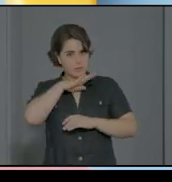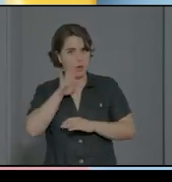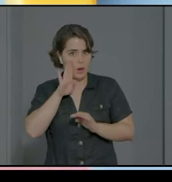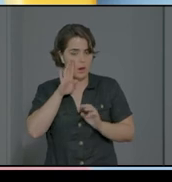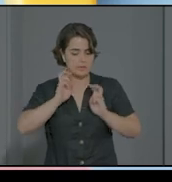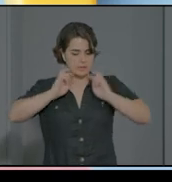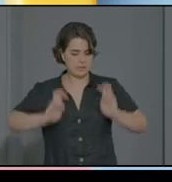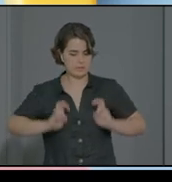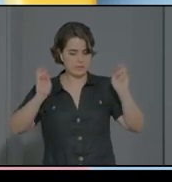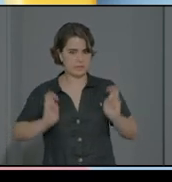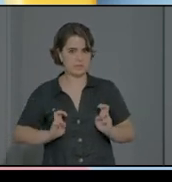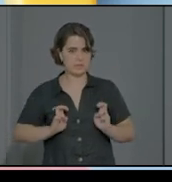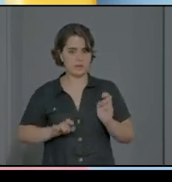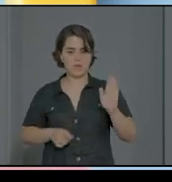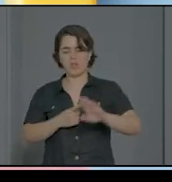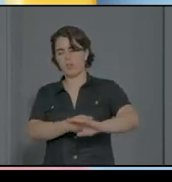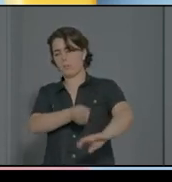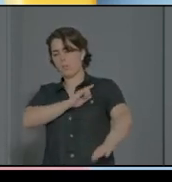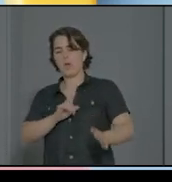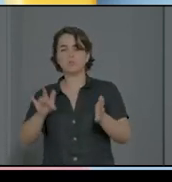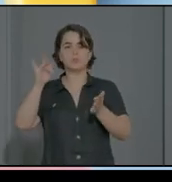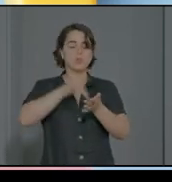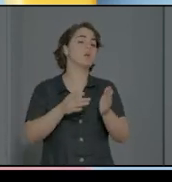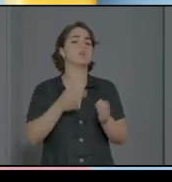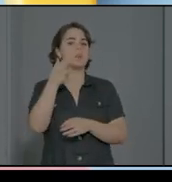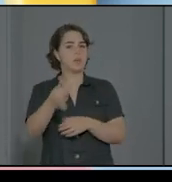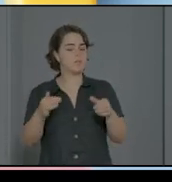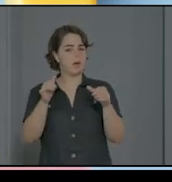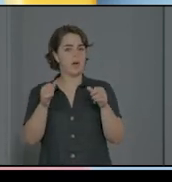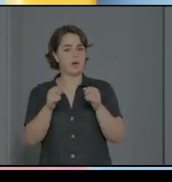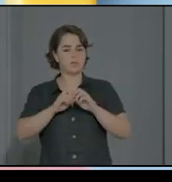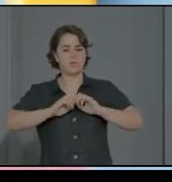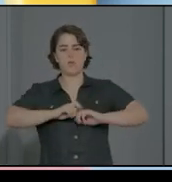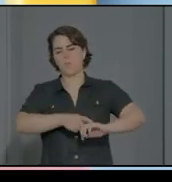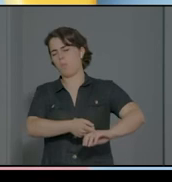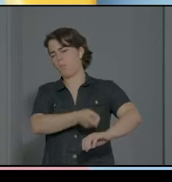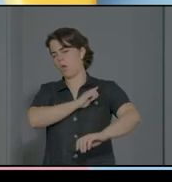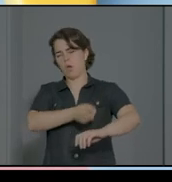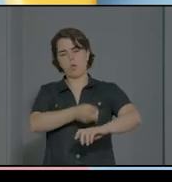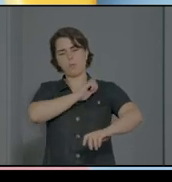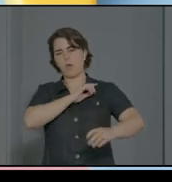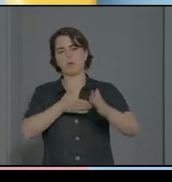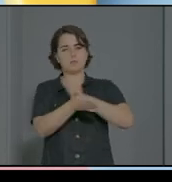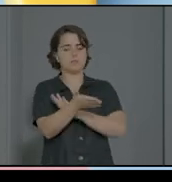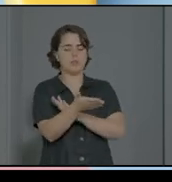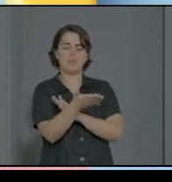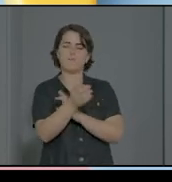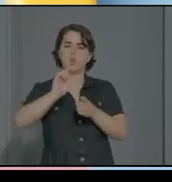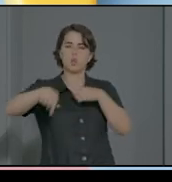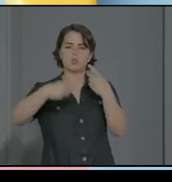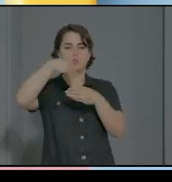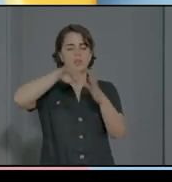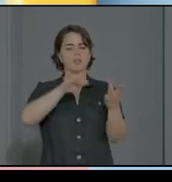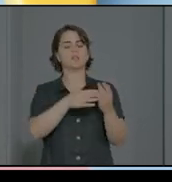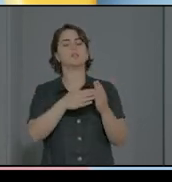crece demasiado y de forma desproporcionada, puede tener un efecto en la relación. En este